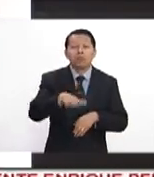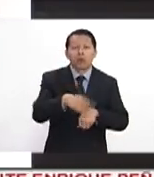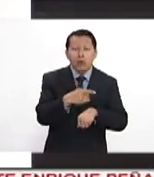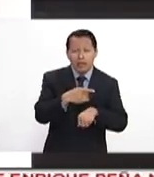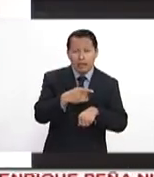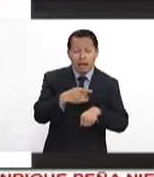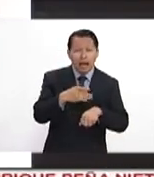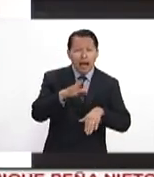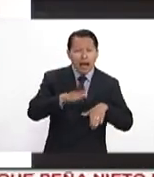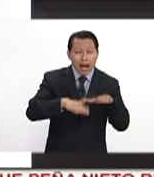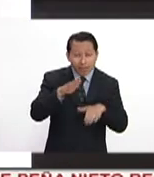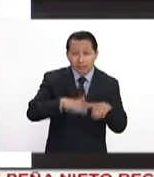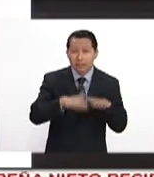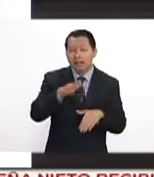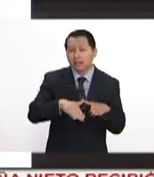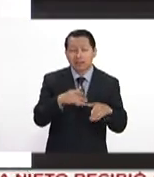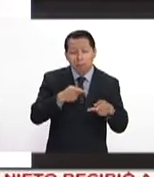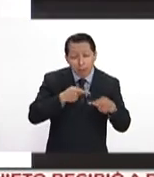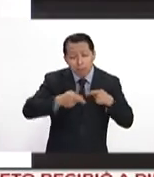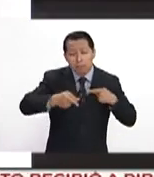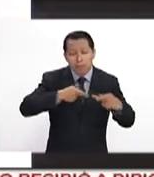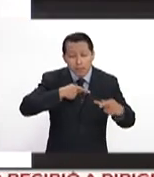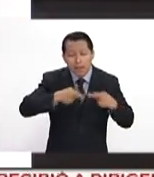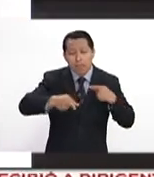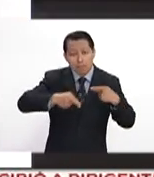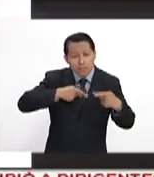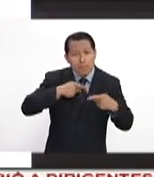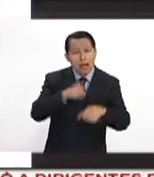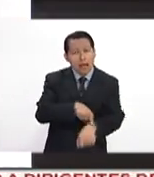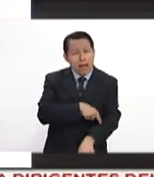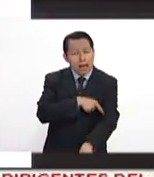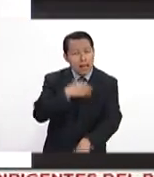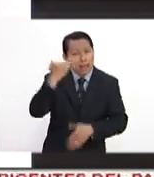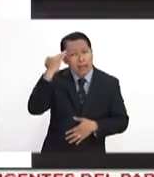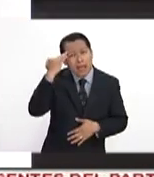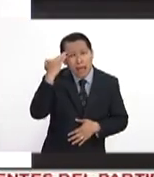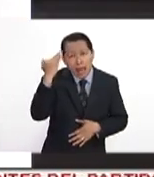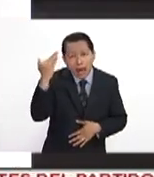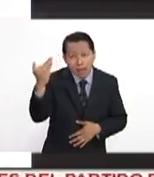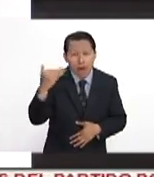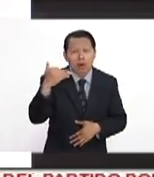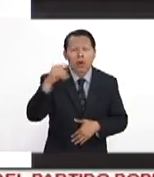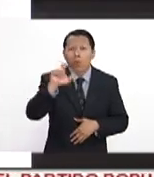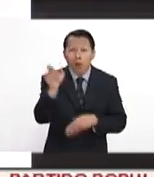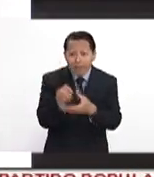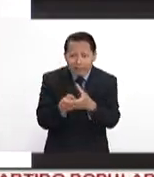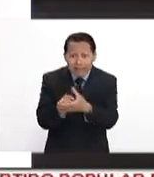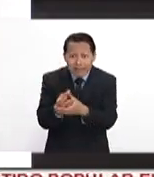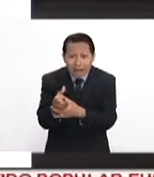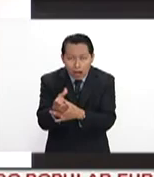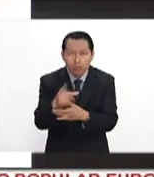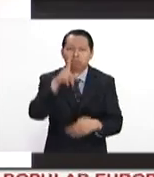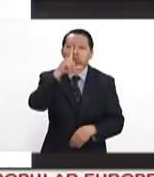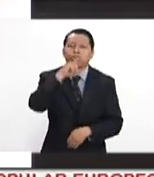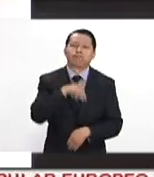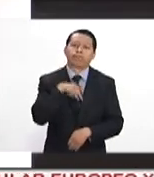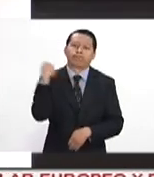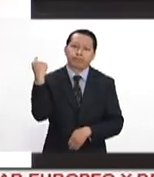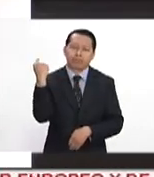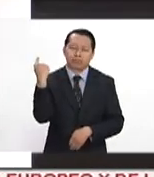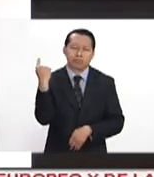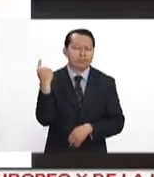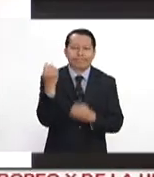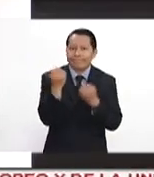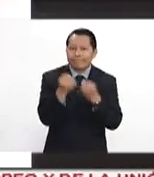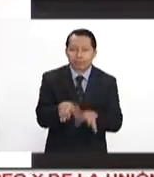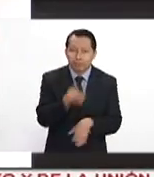esté solucionado, pero a lo mejor tu premisa no es la correcta. Entonces tú tienes una hipótesis y el momento que lanzas estabas equivocado, entonces lo que hay